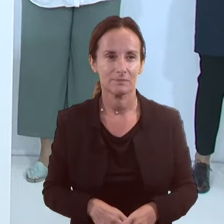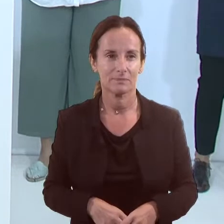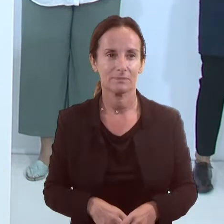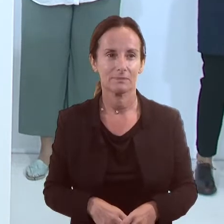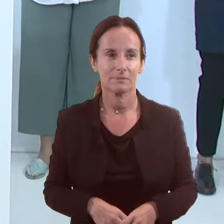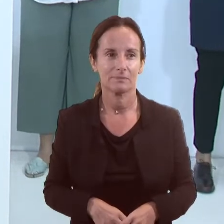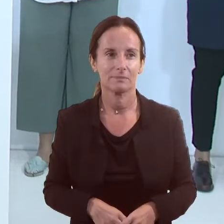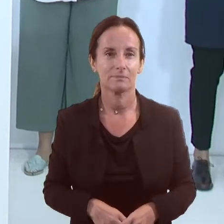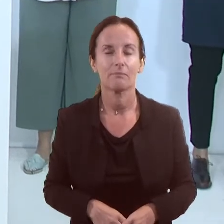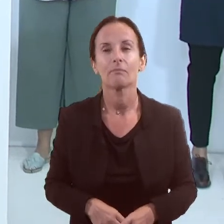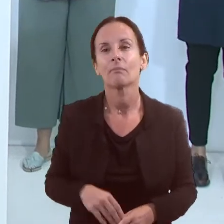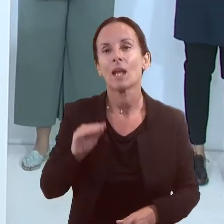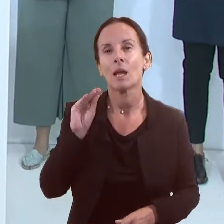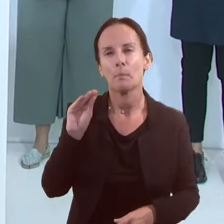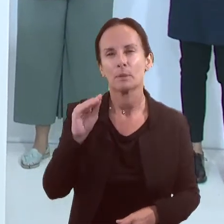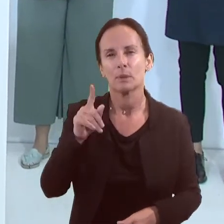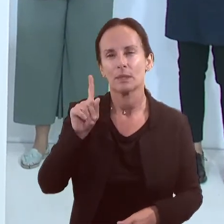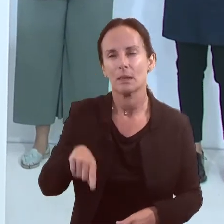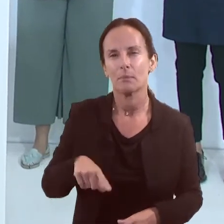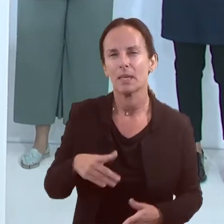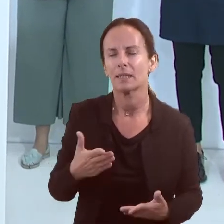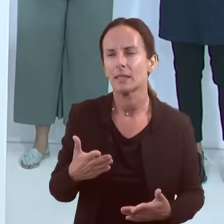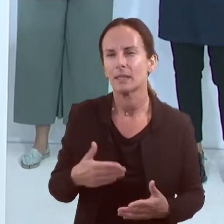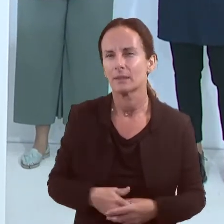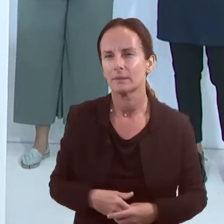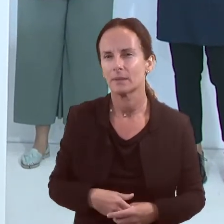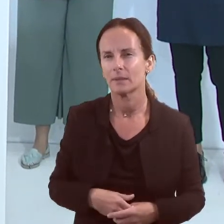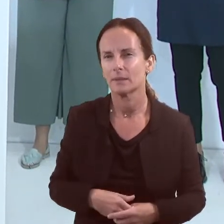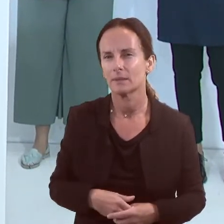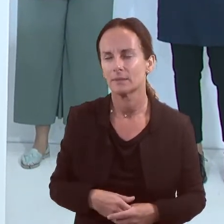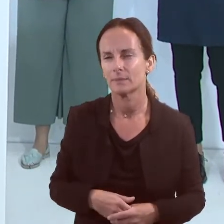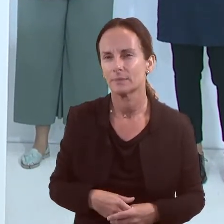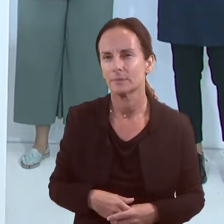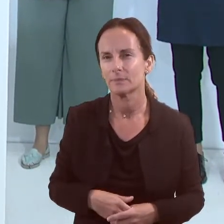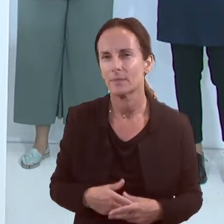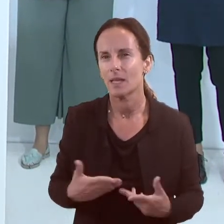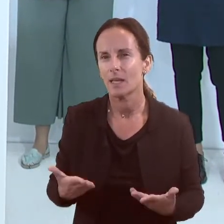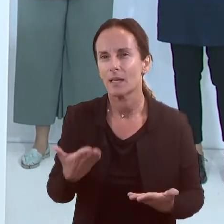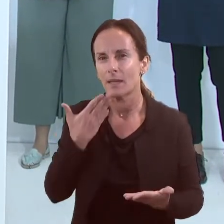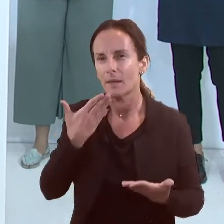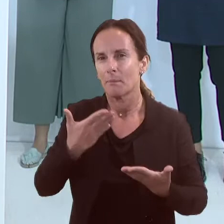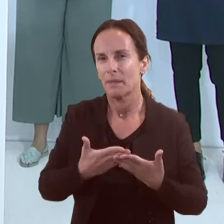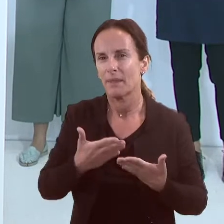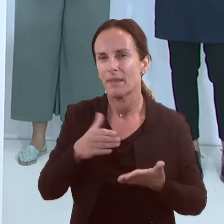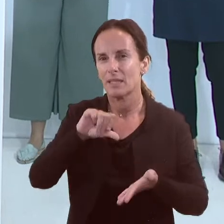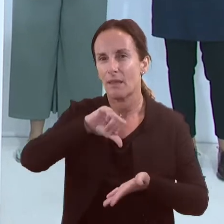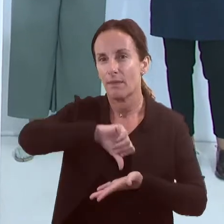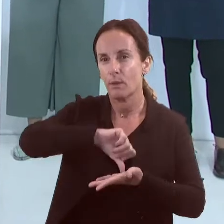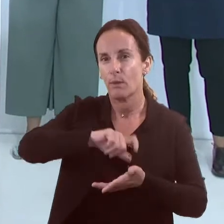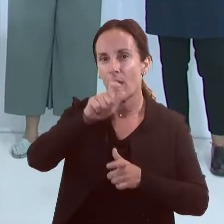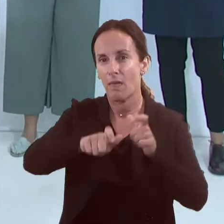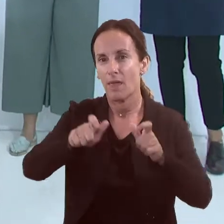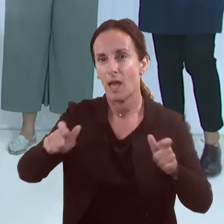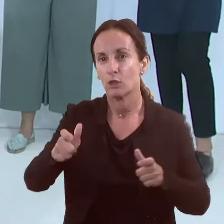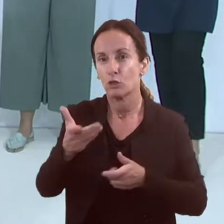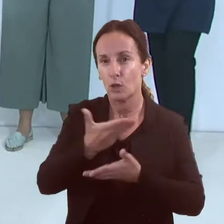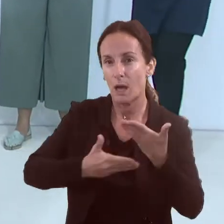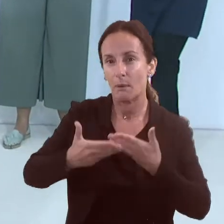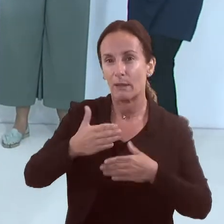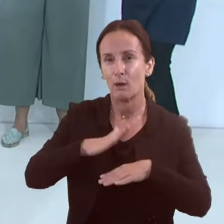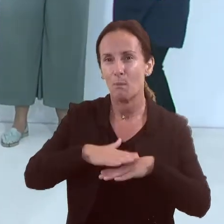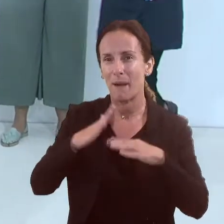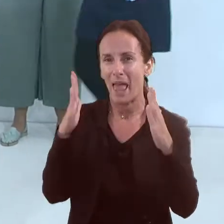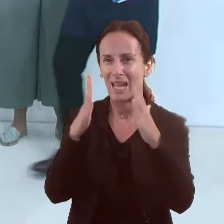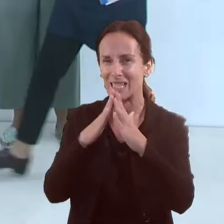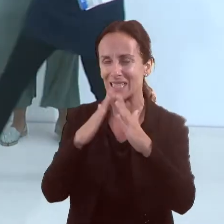Y también quería preguntar, me ha parecido entender que se pide colaboración de los ciudadanos para que presten sus viviendas.